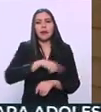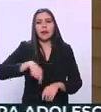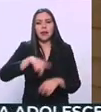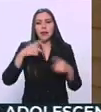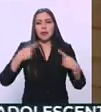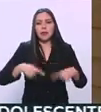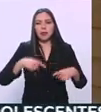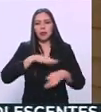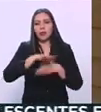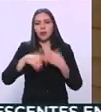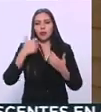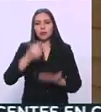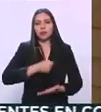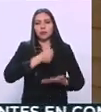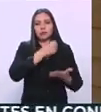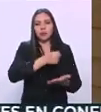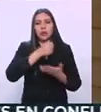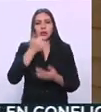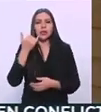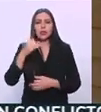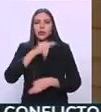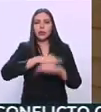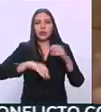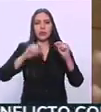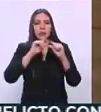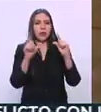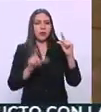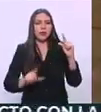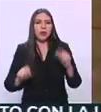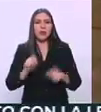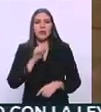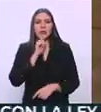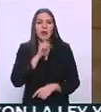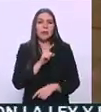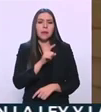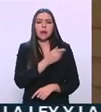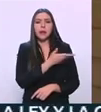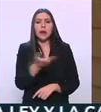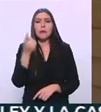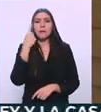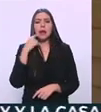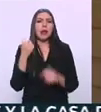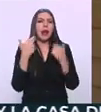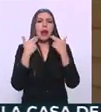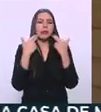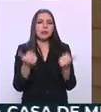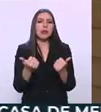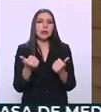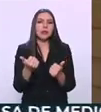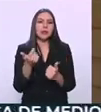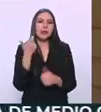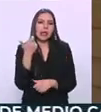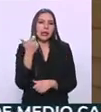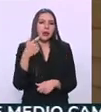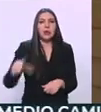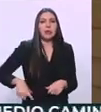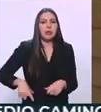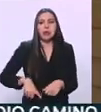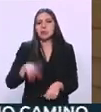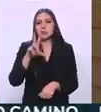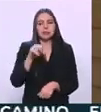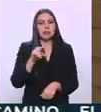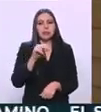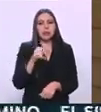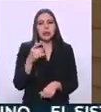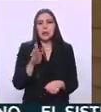donde vienen todos esos recursos, y al país, y tampoco a la hacienda pública. Entonces nos empeñamos